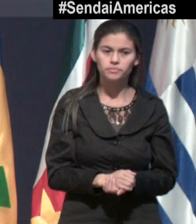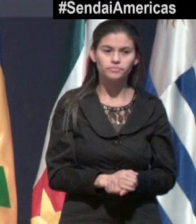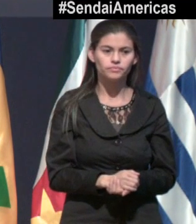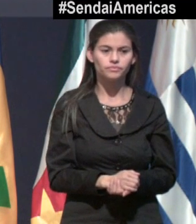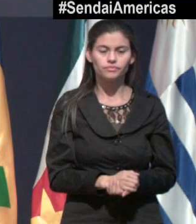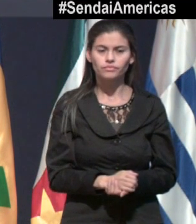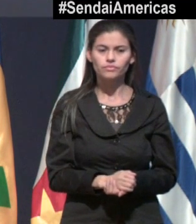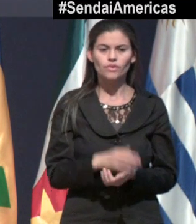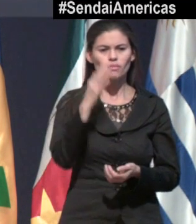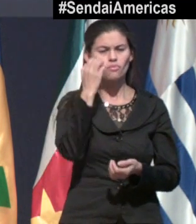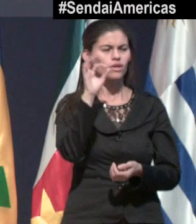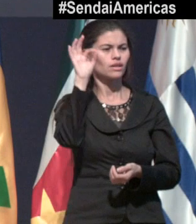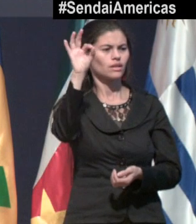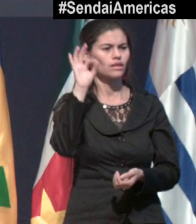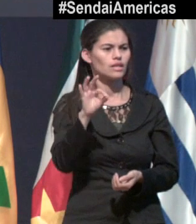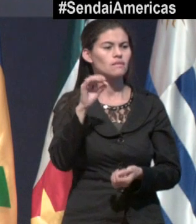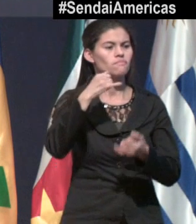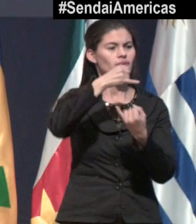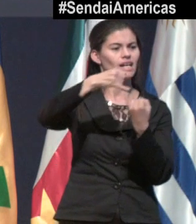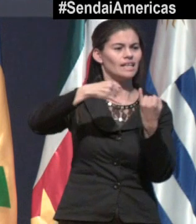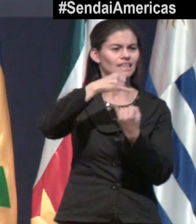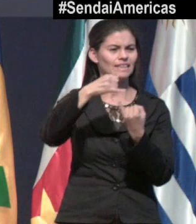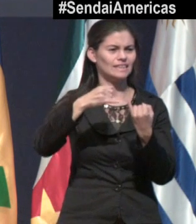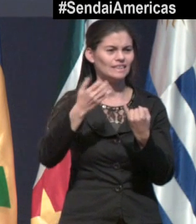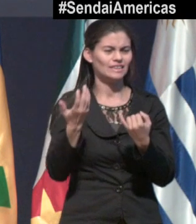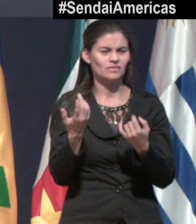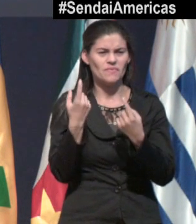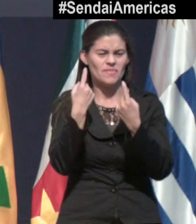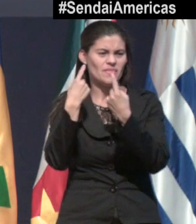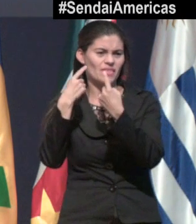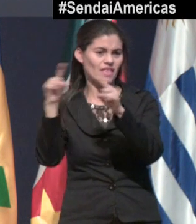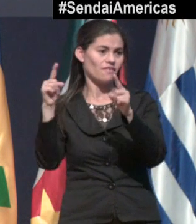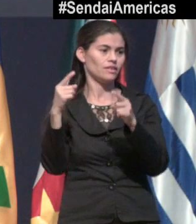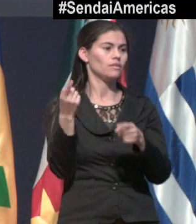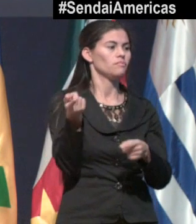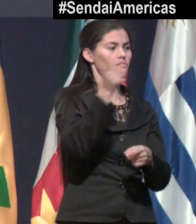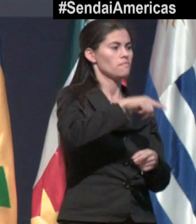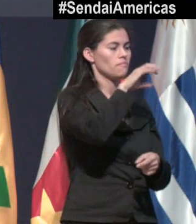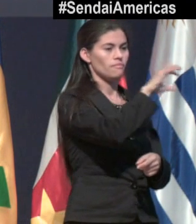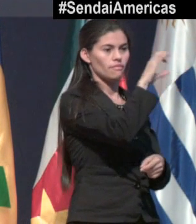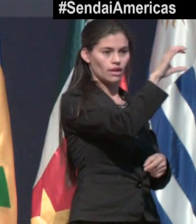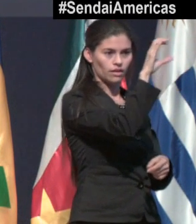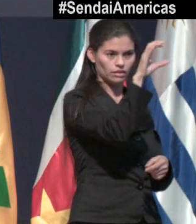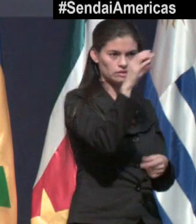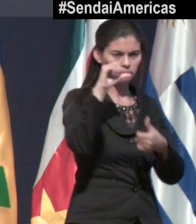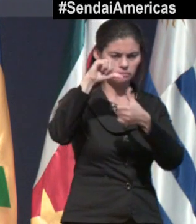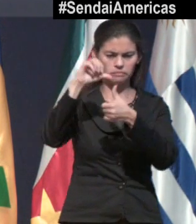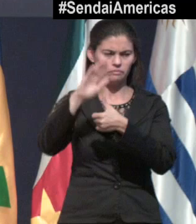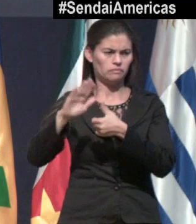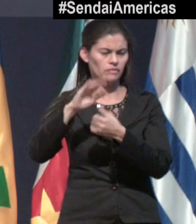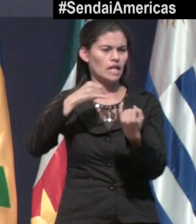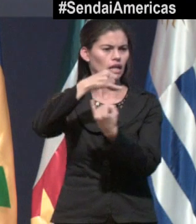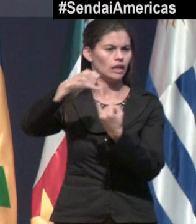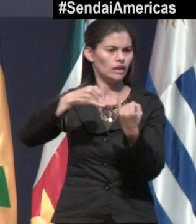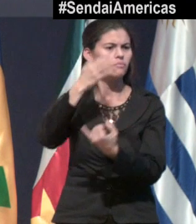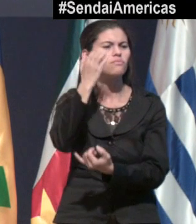¿Por qué las cifras para las islas son tan distintos que para los otros países? La